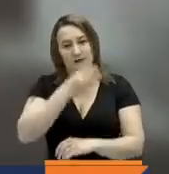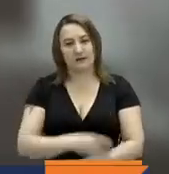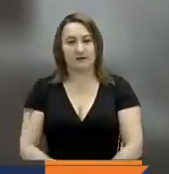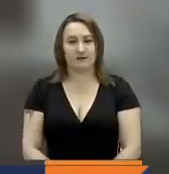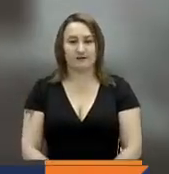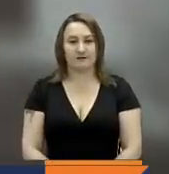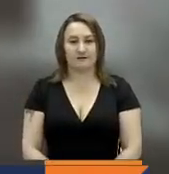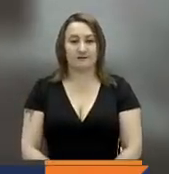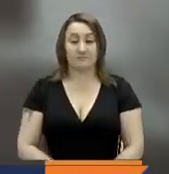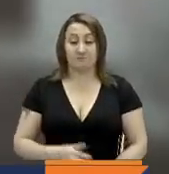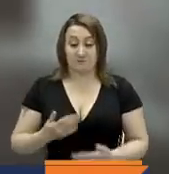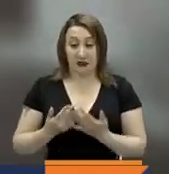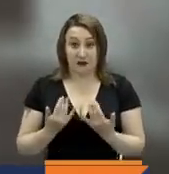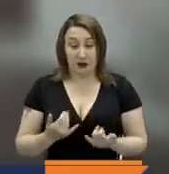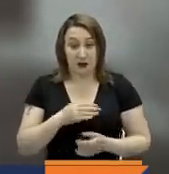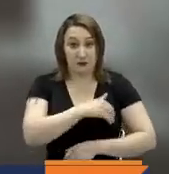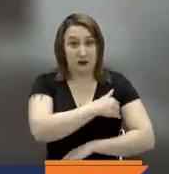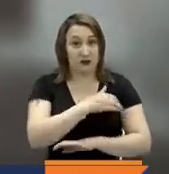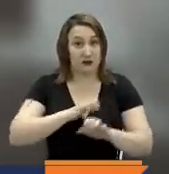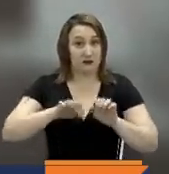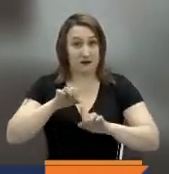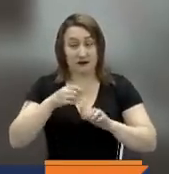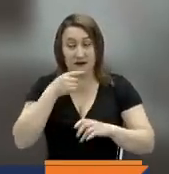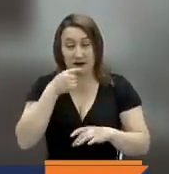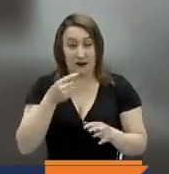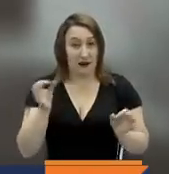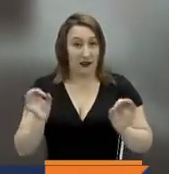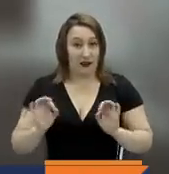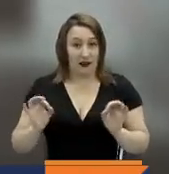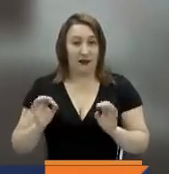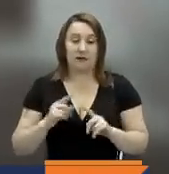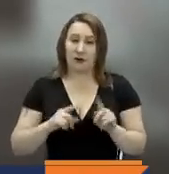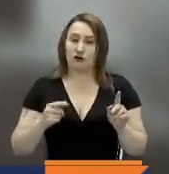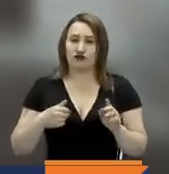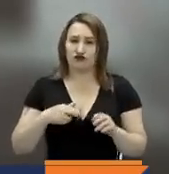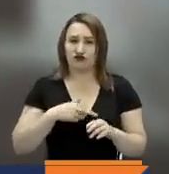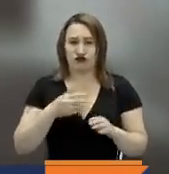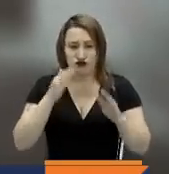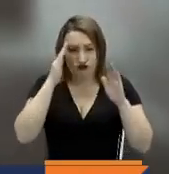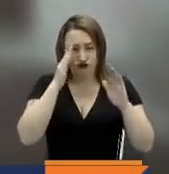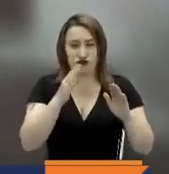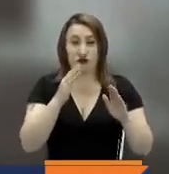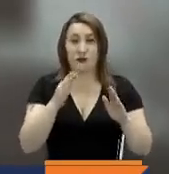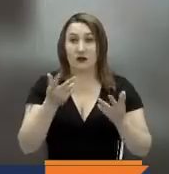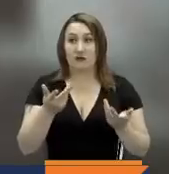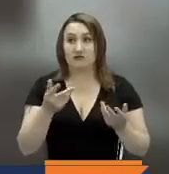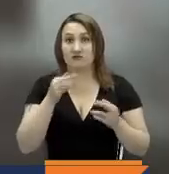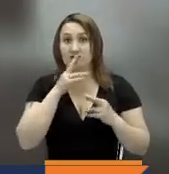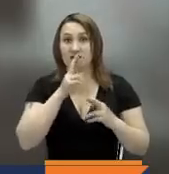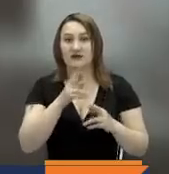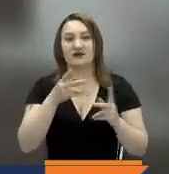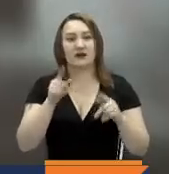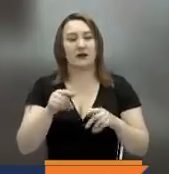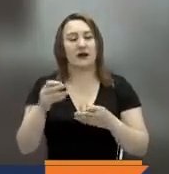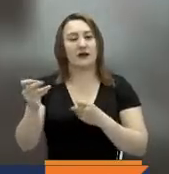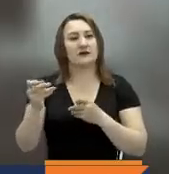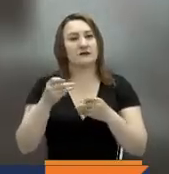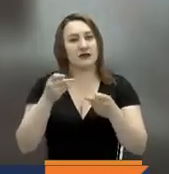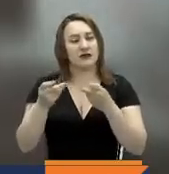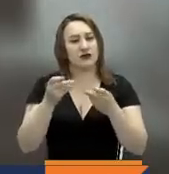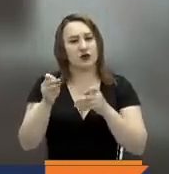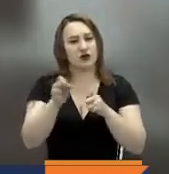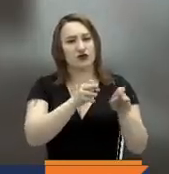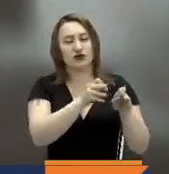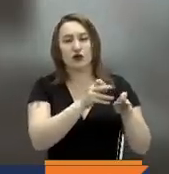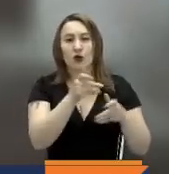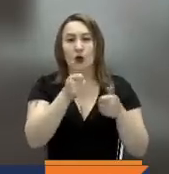hasta el momento al ministro de defensa no se ha pronunciado al respecto por estaremos por supuesto muy pendientes de las reacciones y sobre todo las explicaciones que